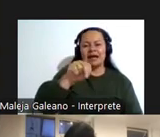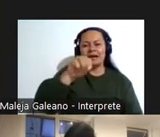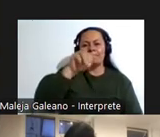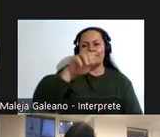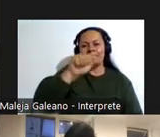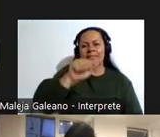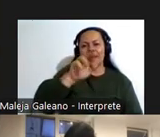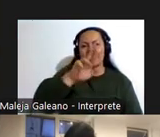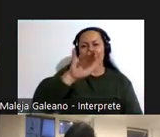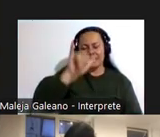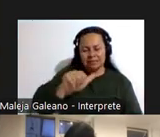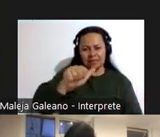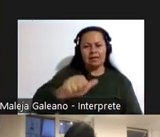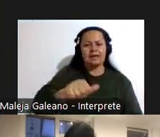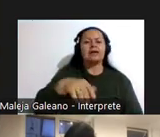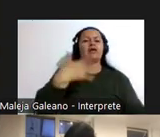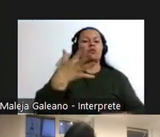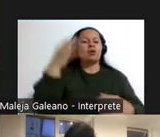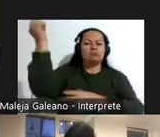sol.